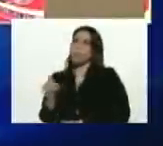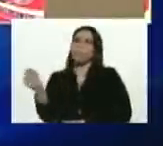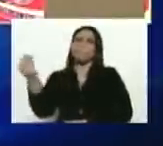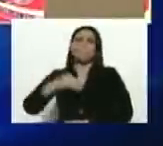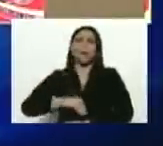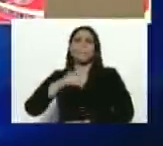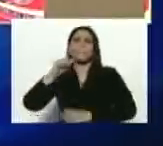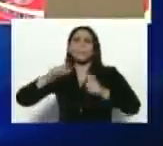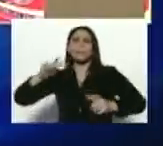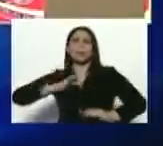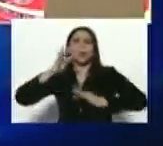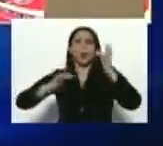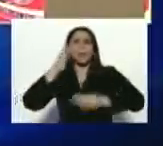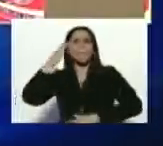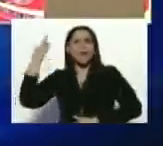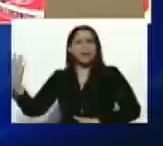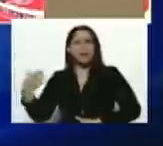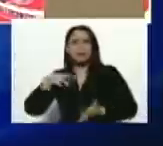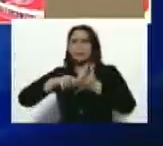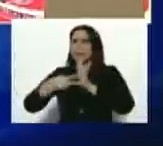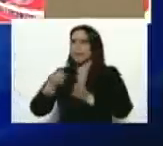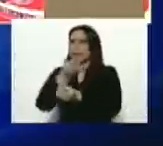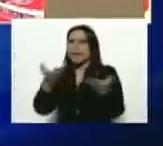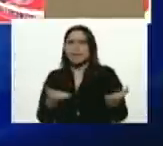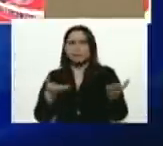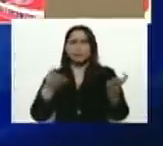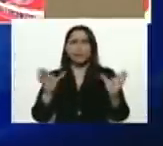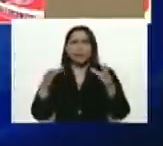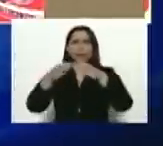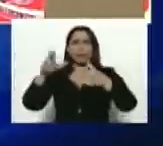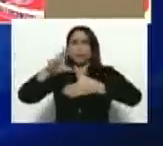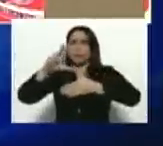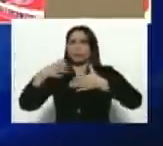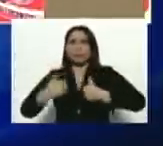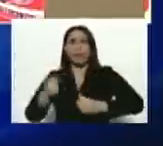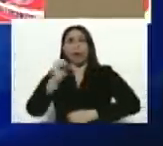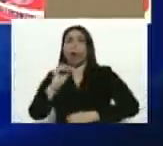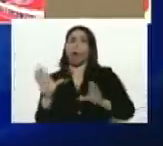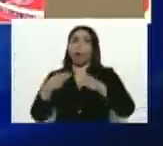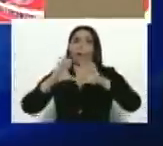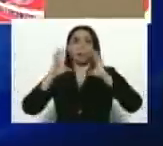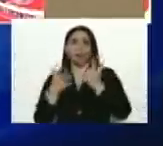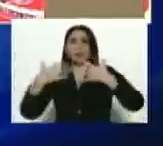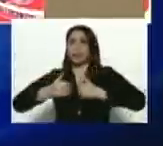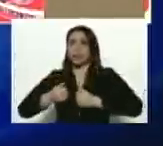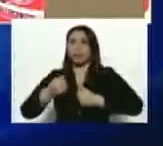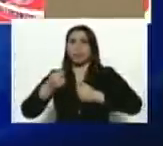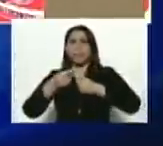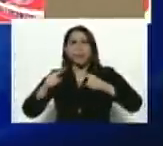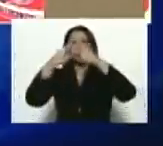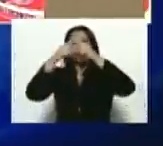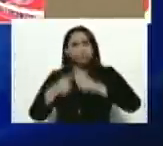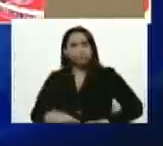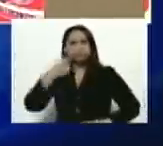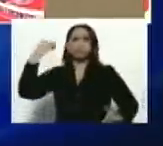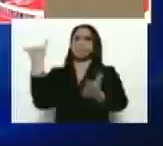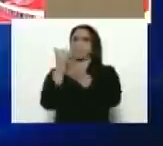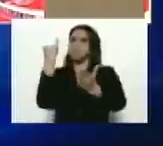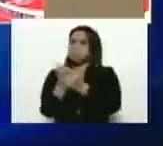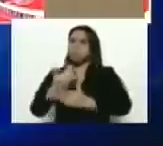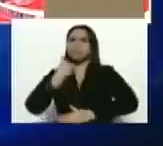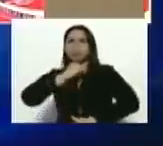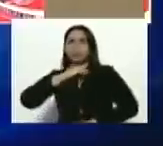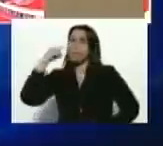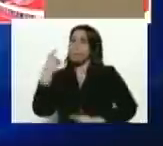casos. Imagínense lo que significa esto para la OPS, para la OMS, para el registro epidemiológico que debe